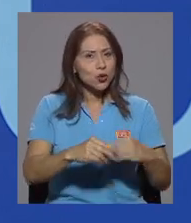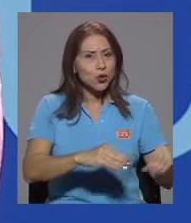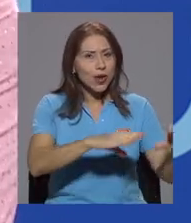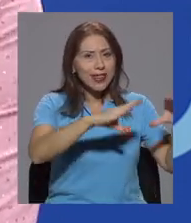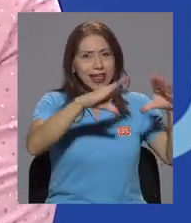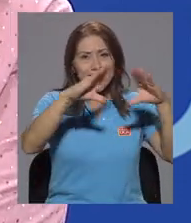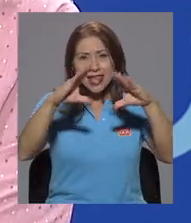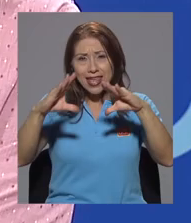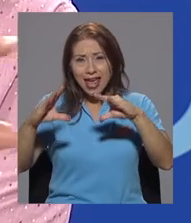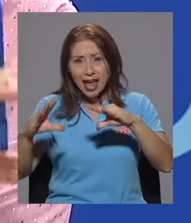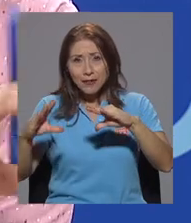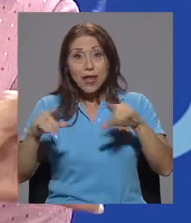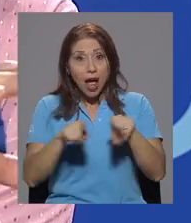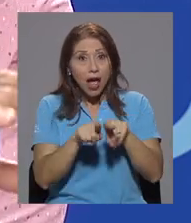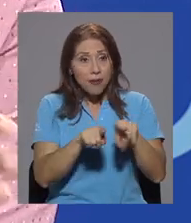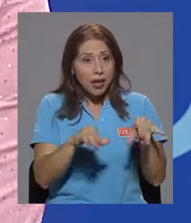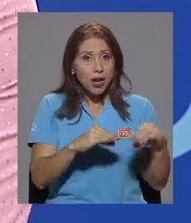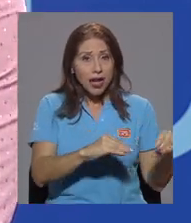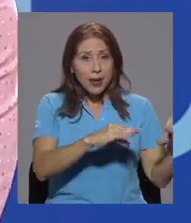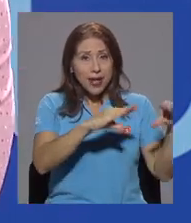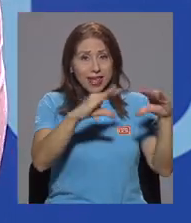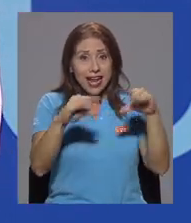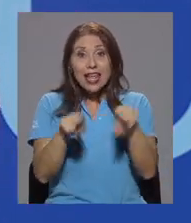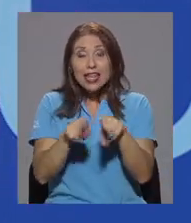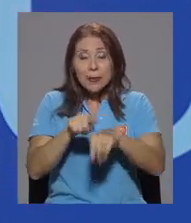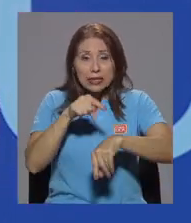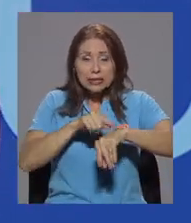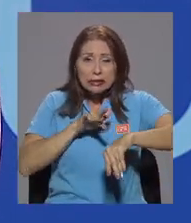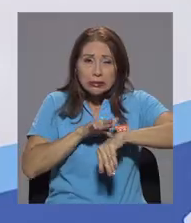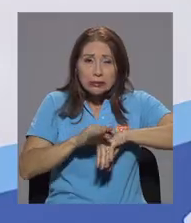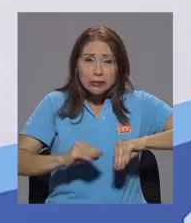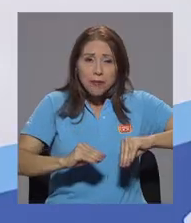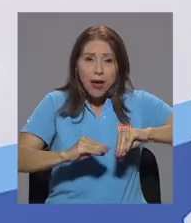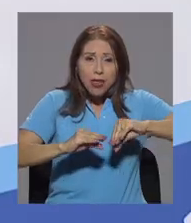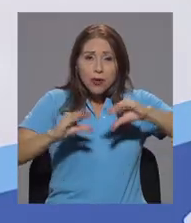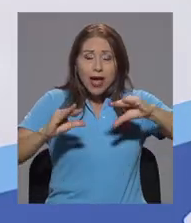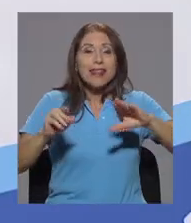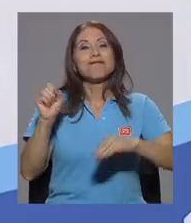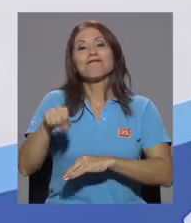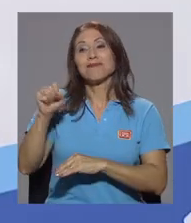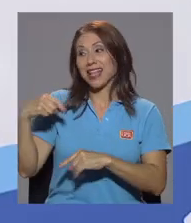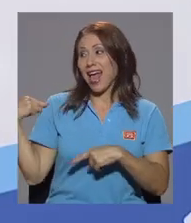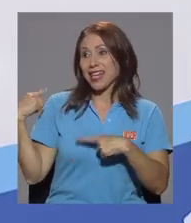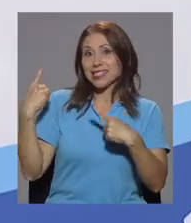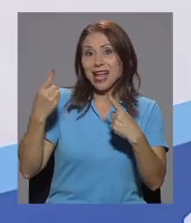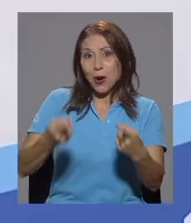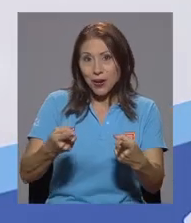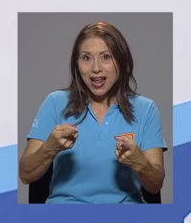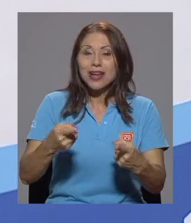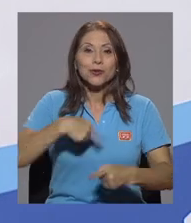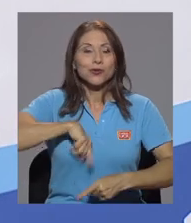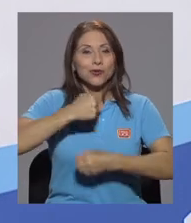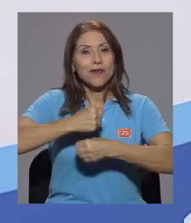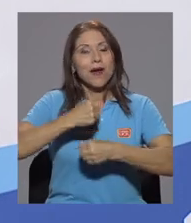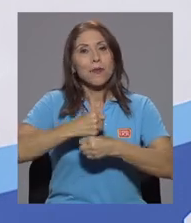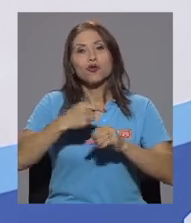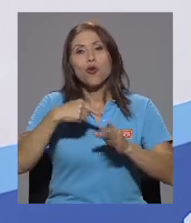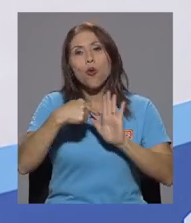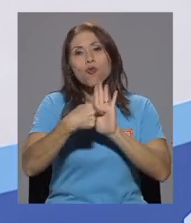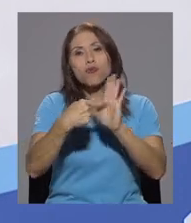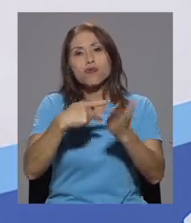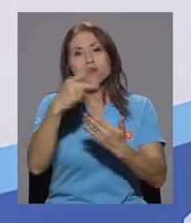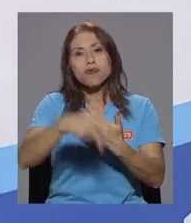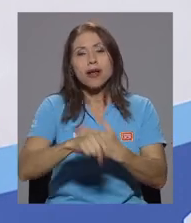mañana y así esa franja también de la madrugada así es hasta ahora el canal producía 14 horas y las otras 10 horas del día